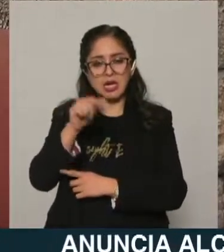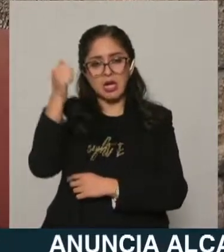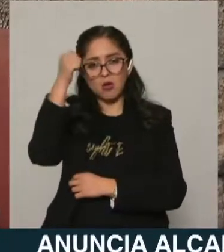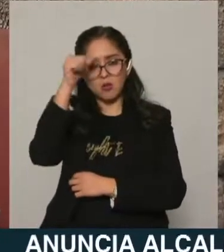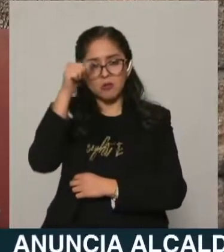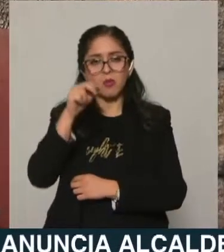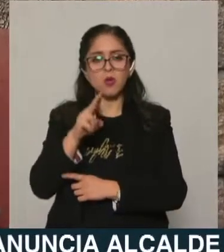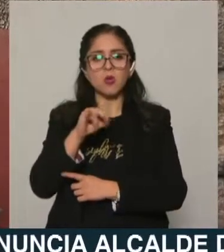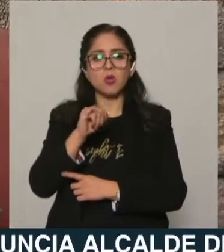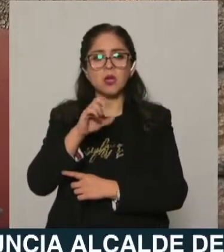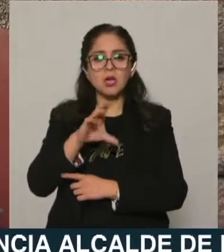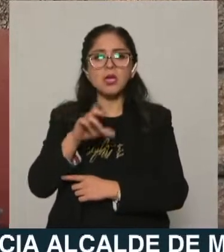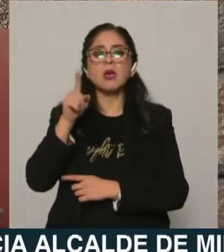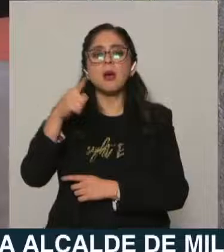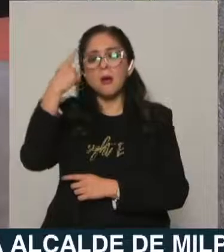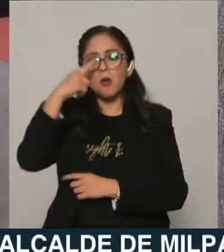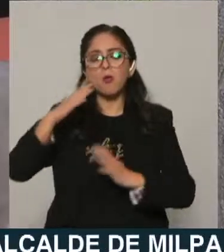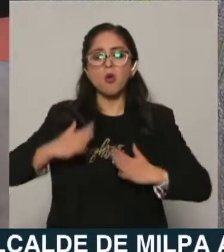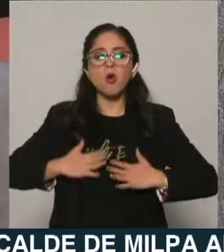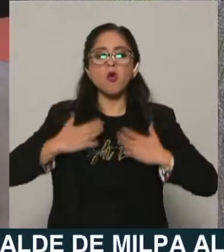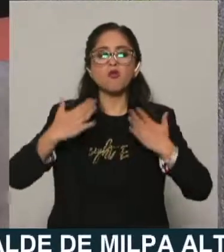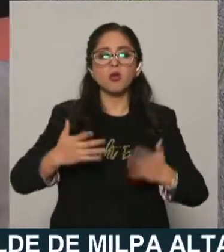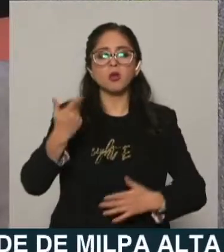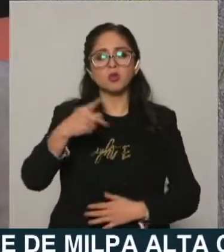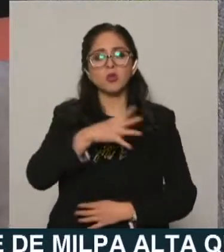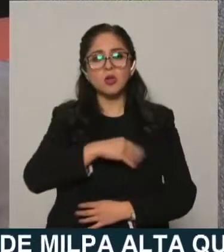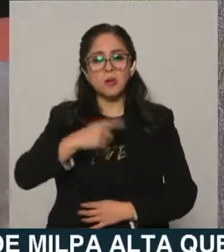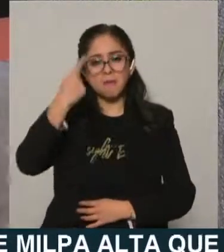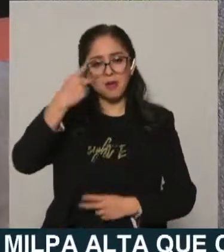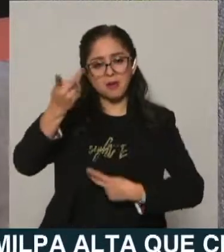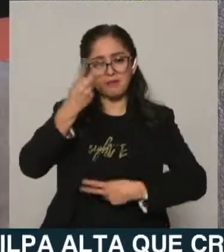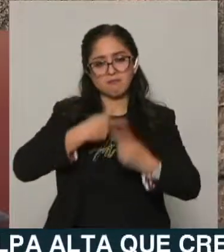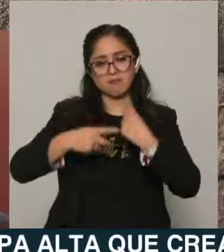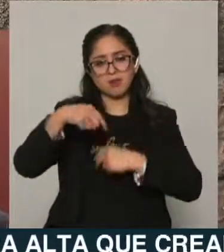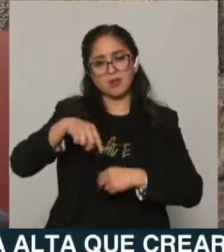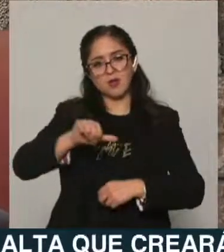confianza con nuestros hijos. Te esperamos próximamente para conversar sobre otros temas. Claro que sí, muchísimas gracias, Fernando.